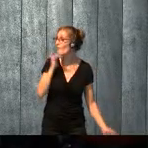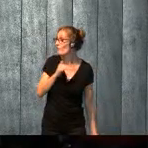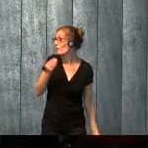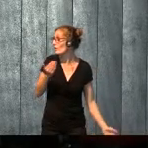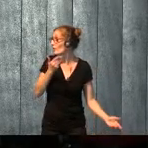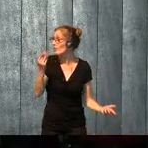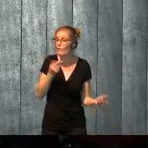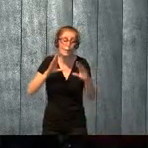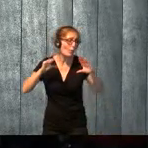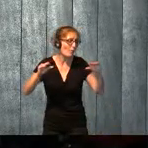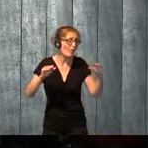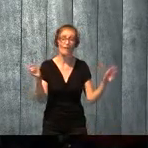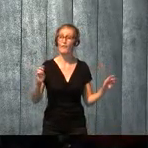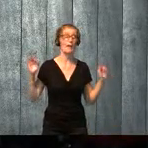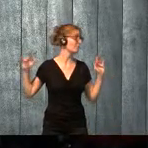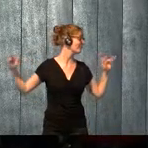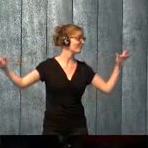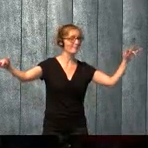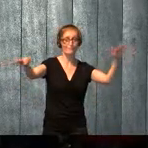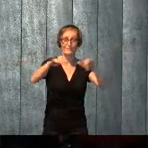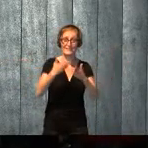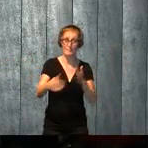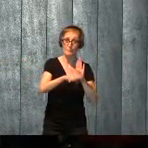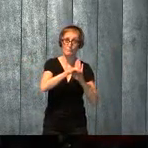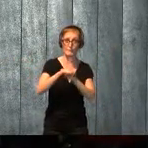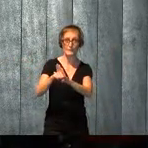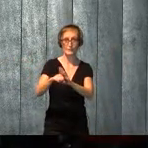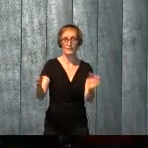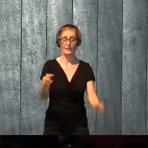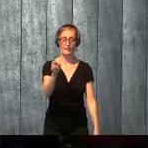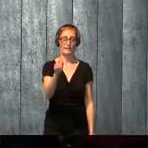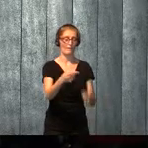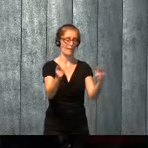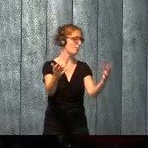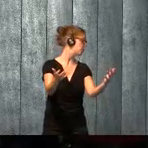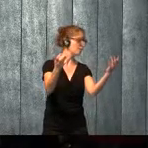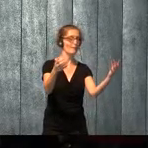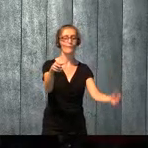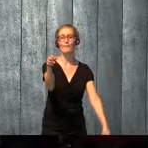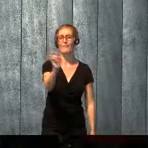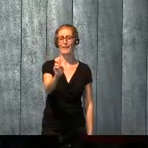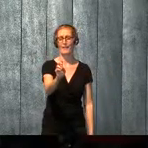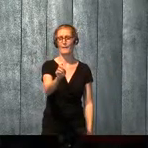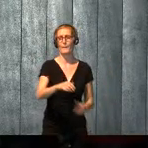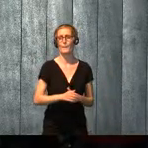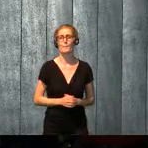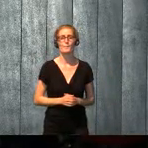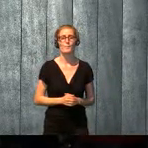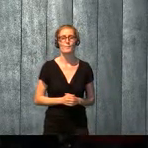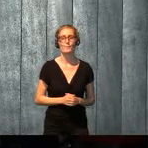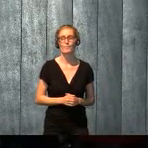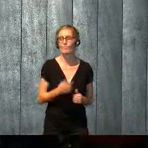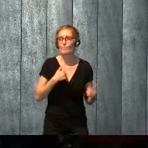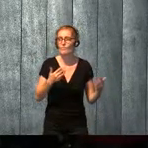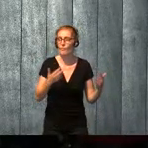que lo verde sea protagonista también de la ciudad, ¿no? Donde aspiremos a que podamos posicionarnos como ciudad verde,